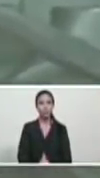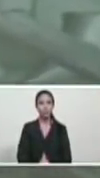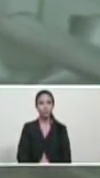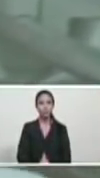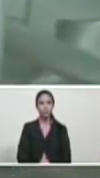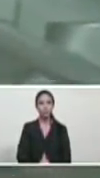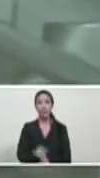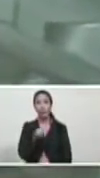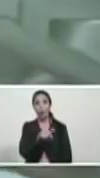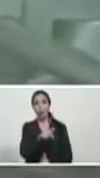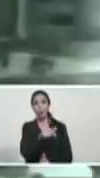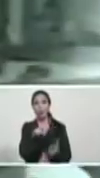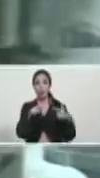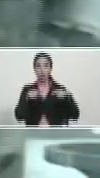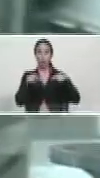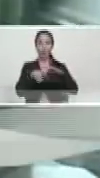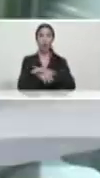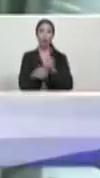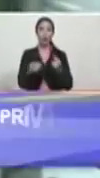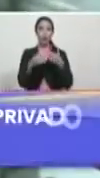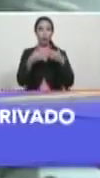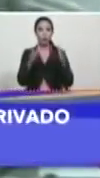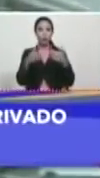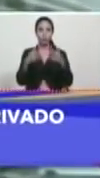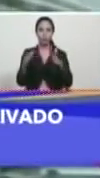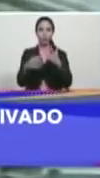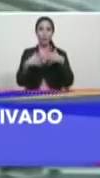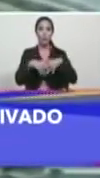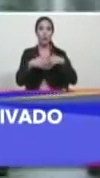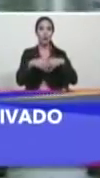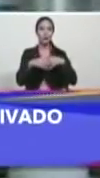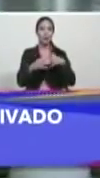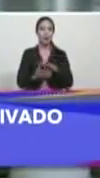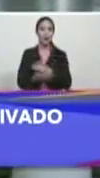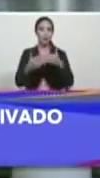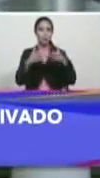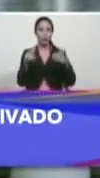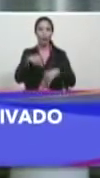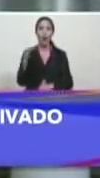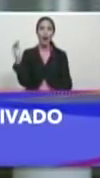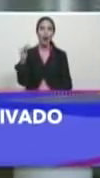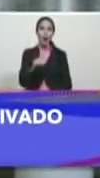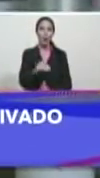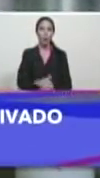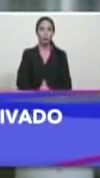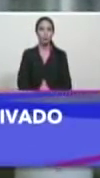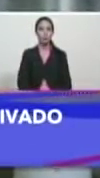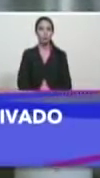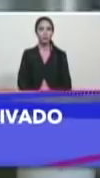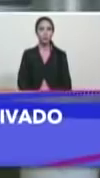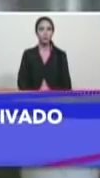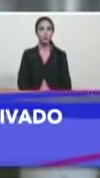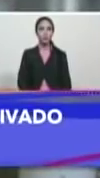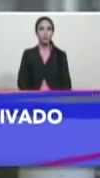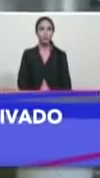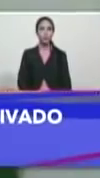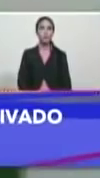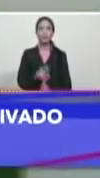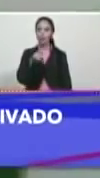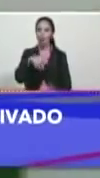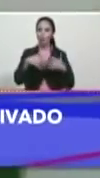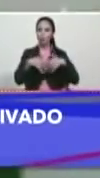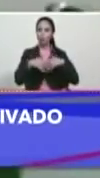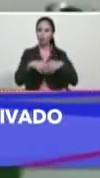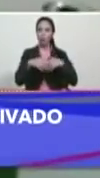encontramos desde acá en el relanzamiento del motor farmacéutico, desde Aragua, de Maracay, de la ciudad jardín de Venezuela, con la industria,